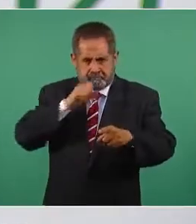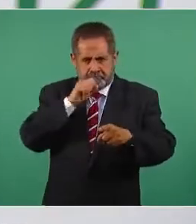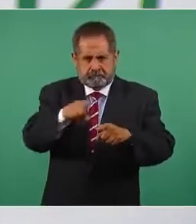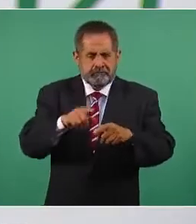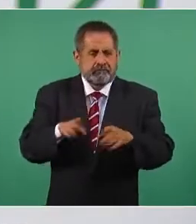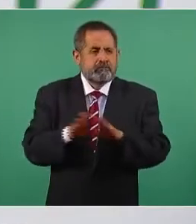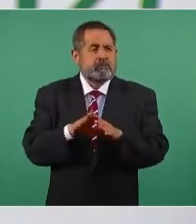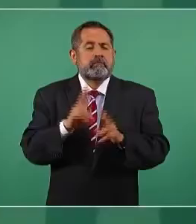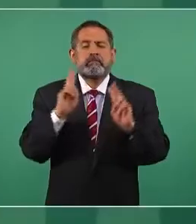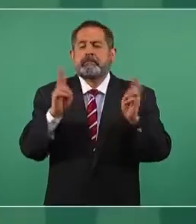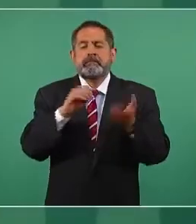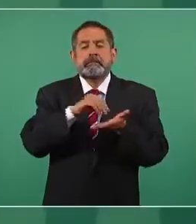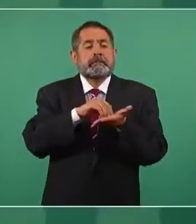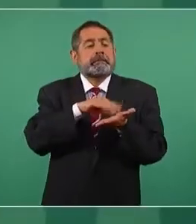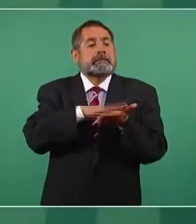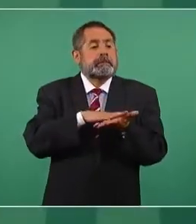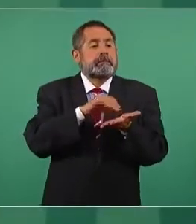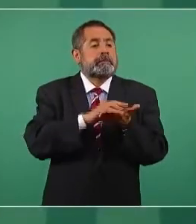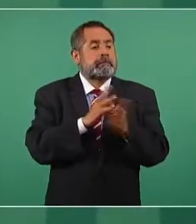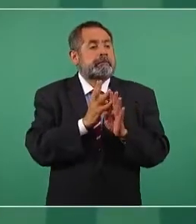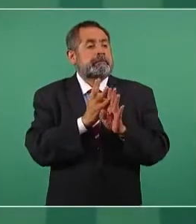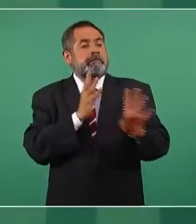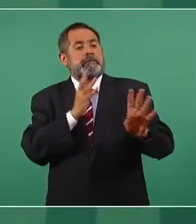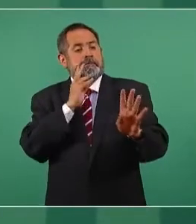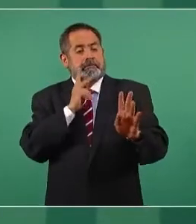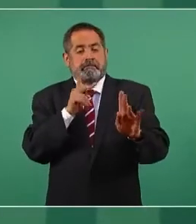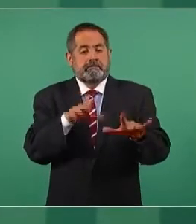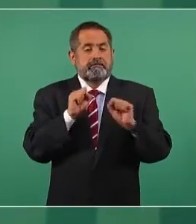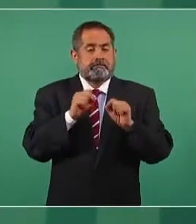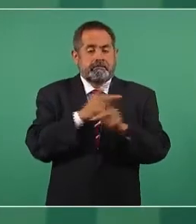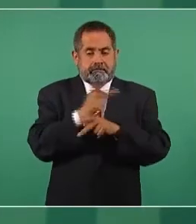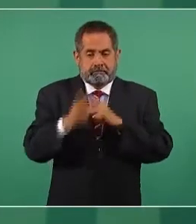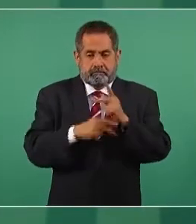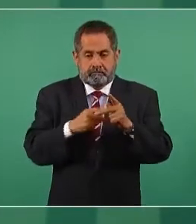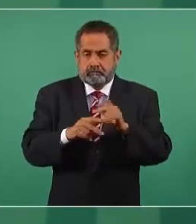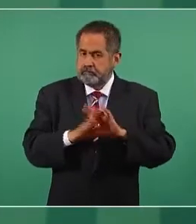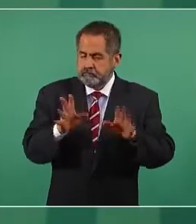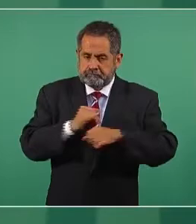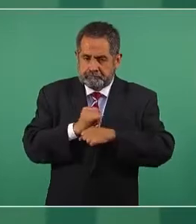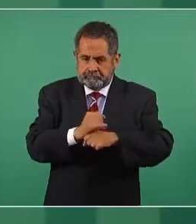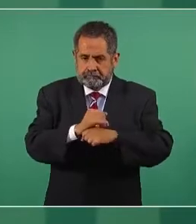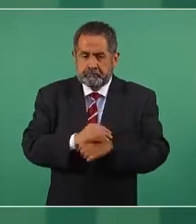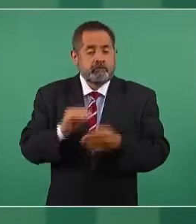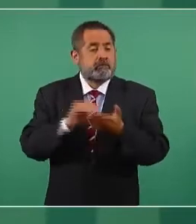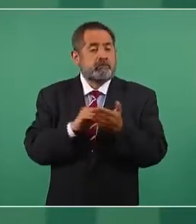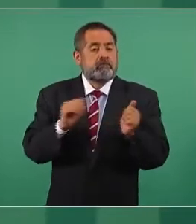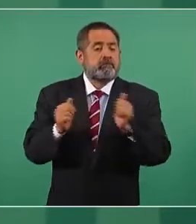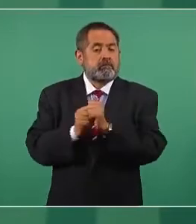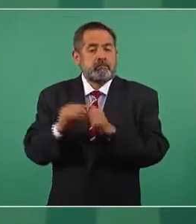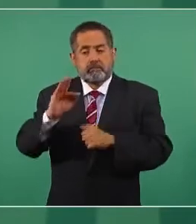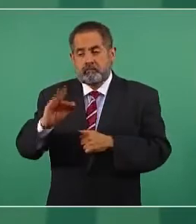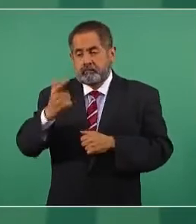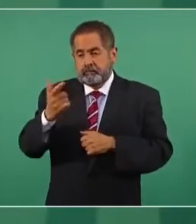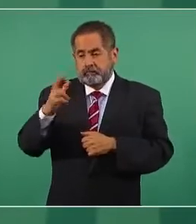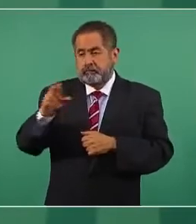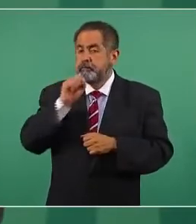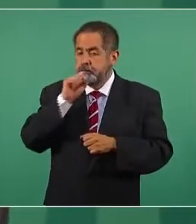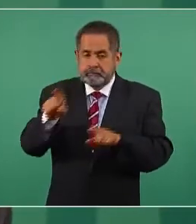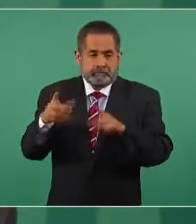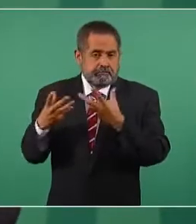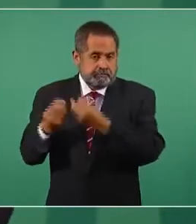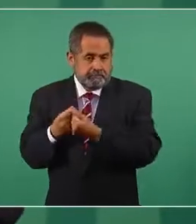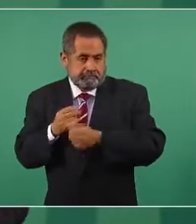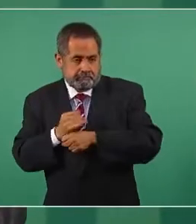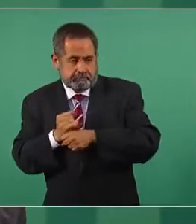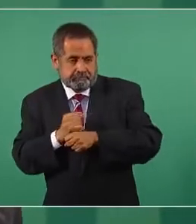que son citas. Entonces, eso ya está en proceso. También tenemos varias investigaciones con apoyo de la Fiscalía General de la República,